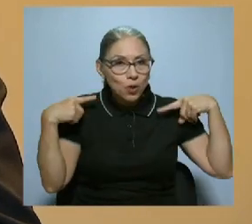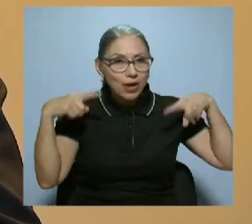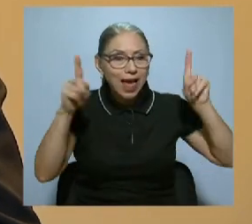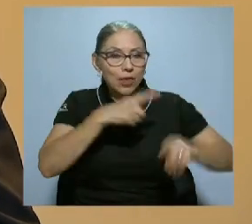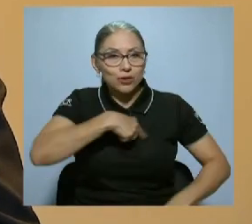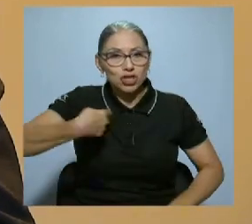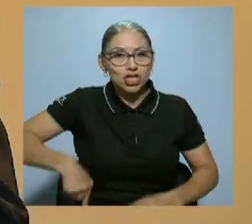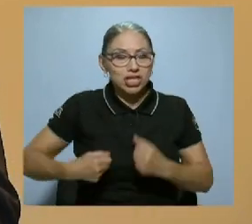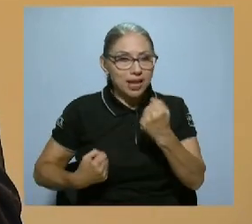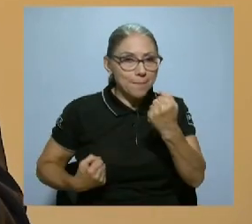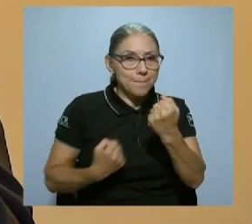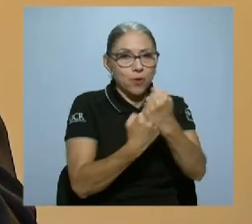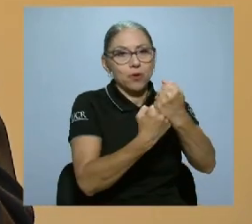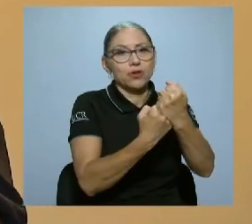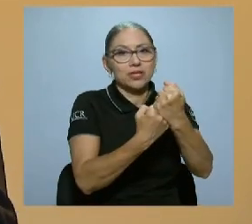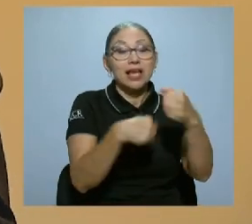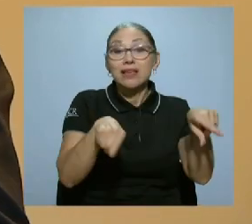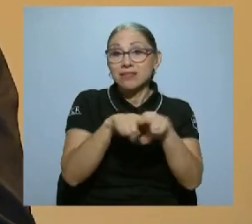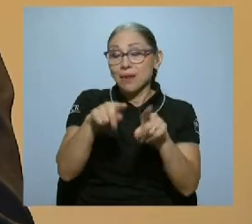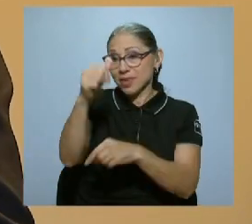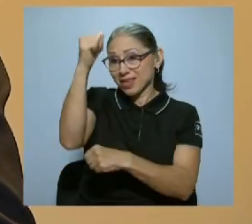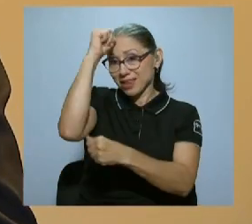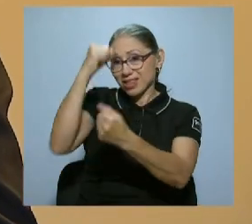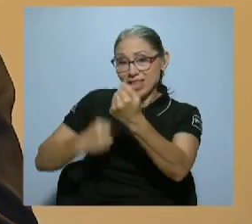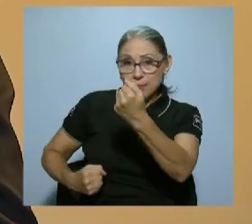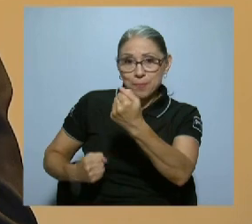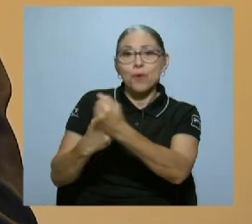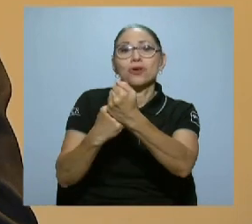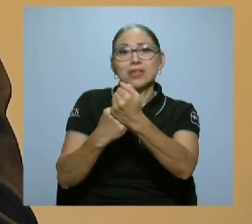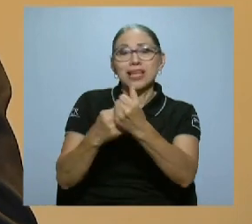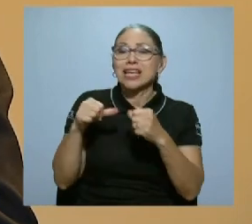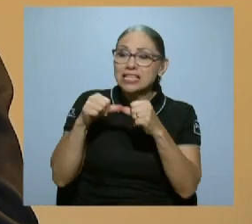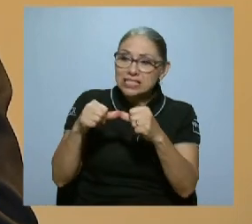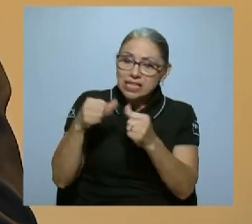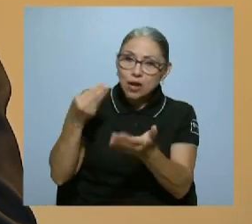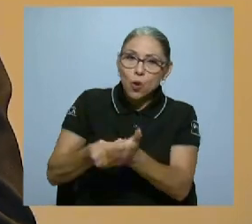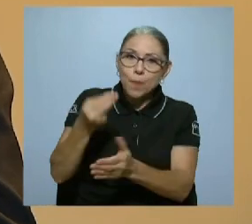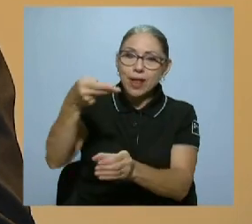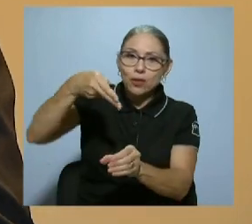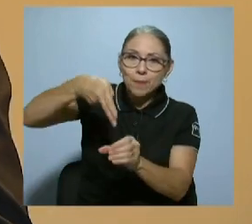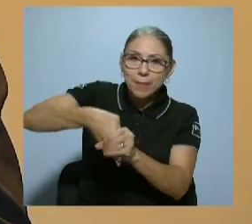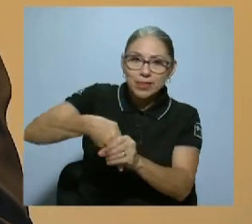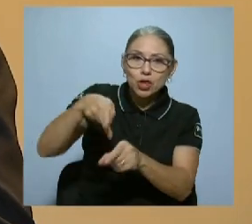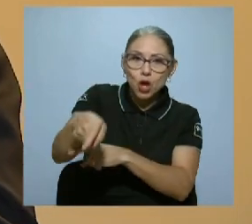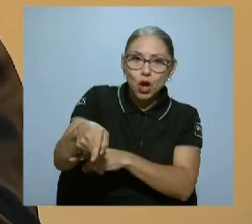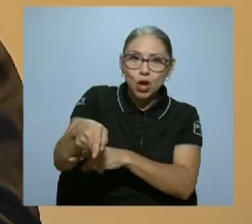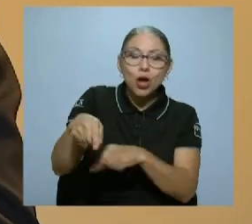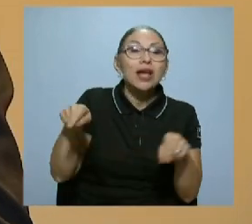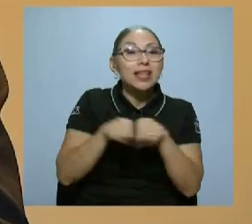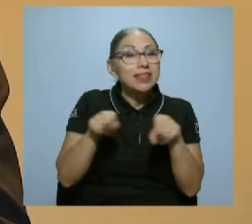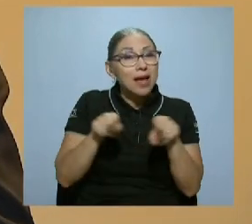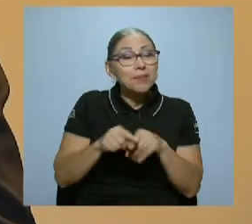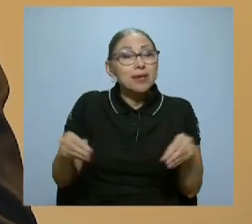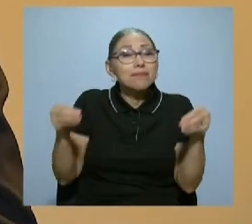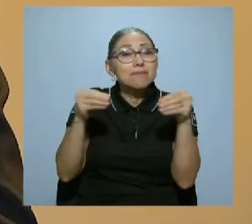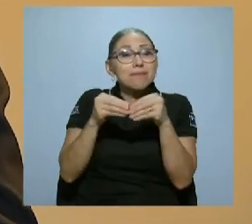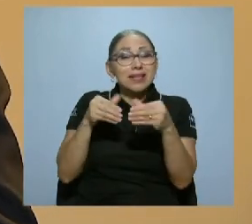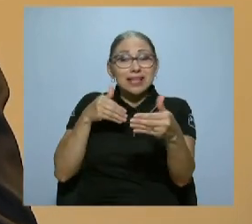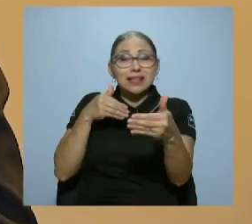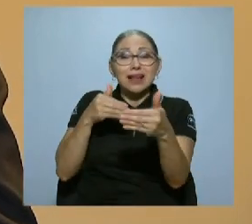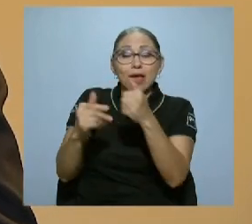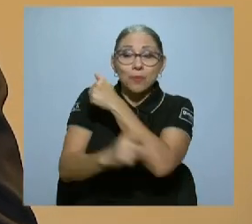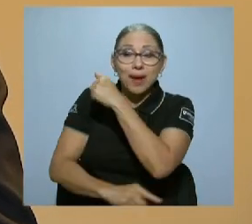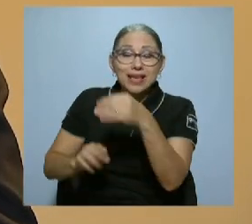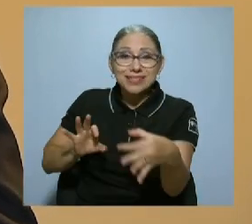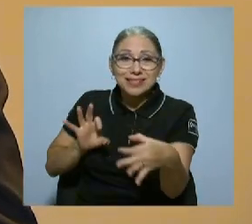China, de la misma India, sigue comprándole petróleo, etc. Se le han acercado mucho más sus aliados